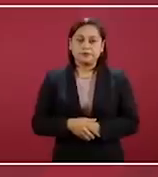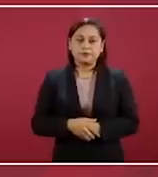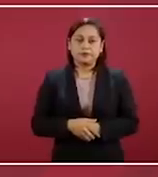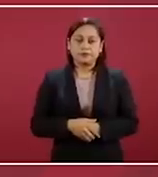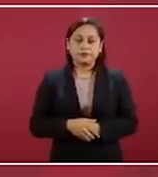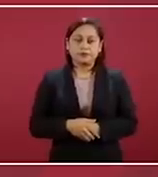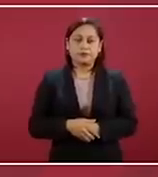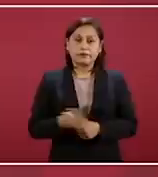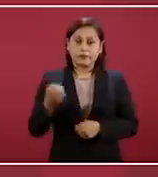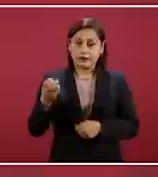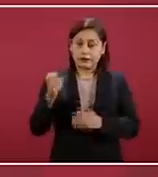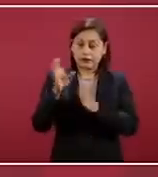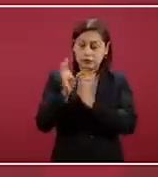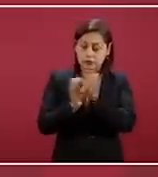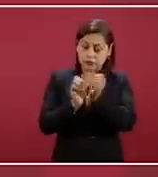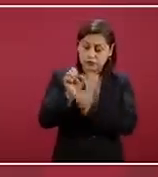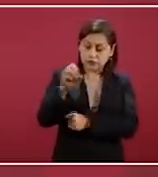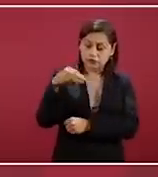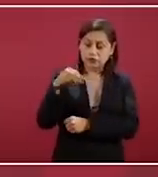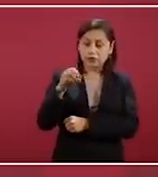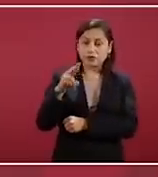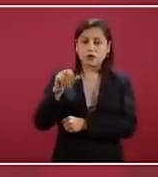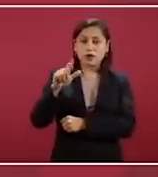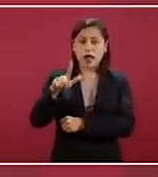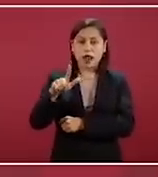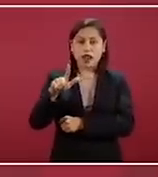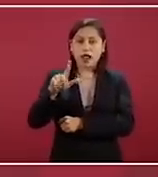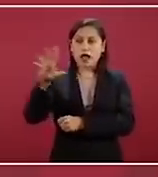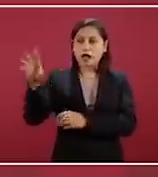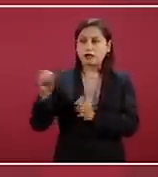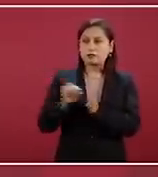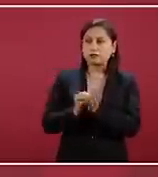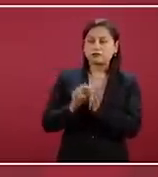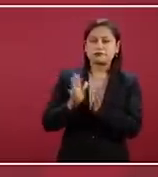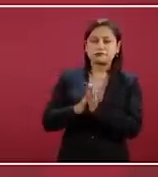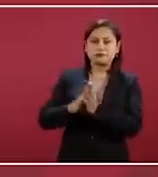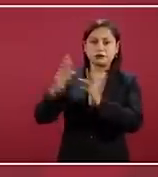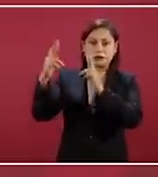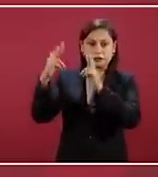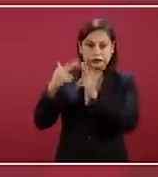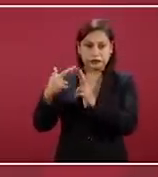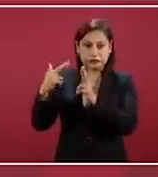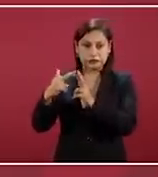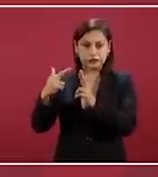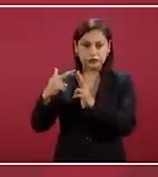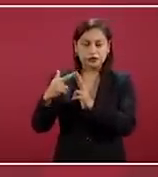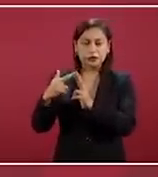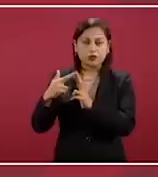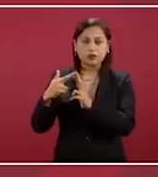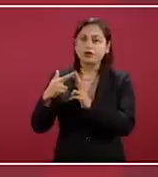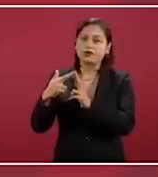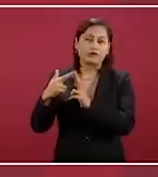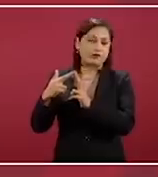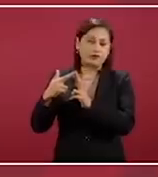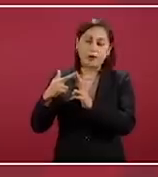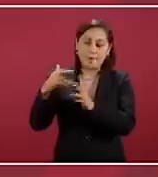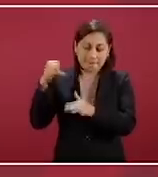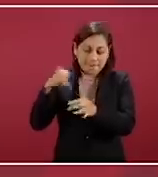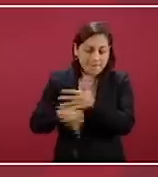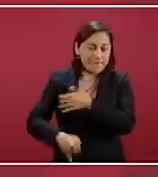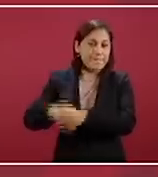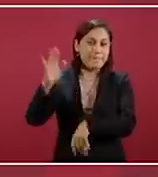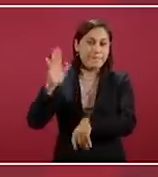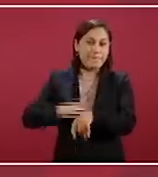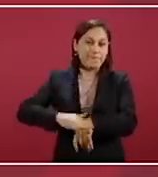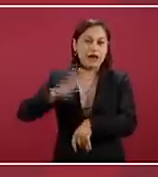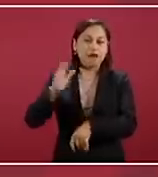de lo religioso, porque se piensa también que si hay una cartilla moral, esto